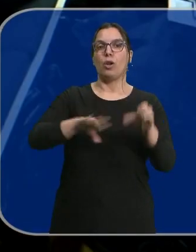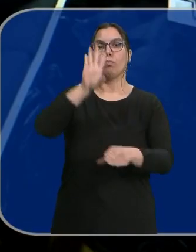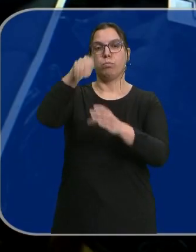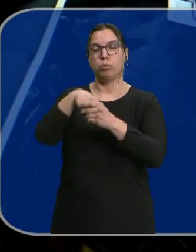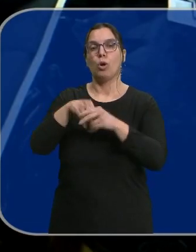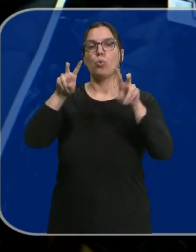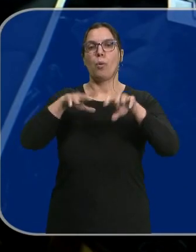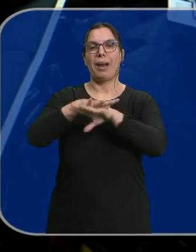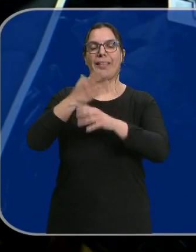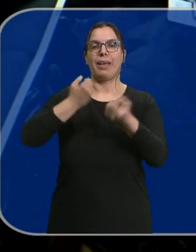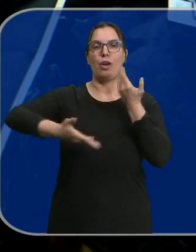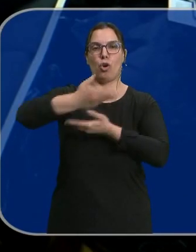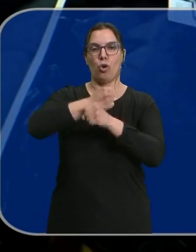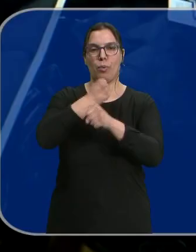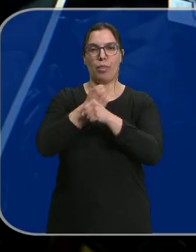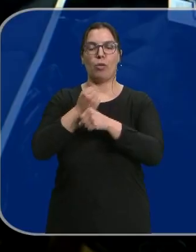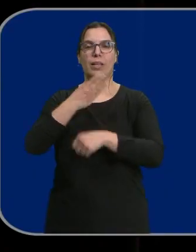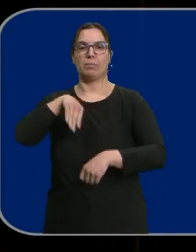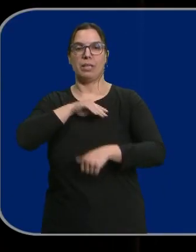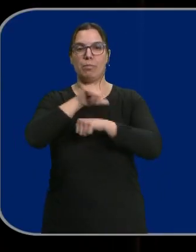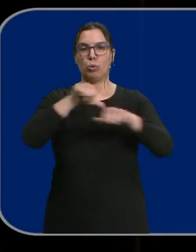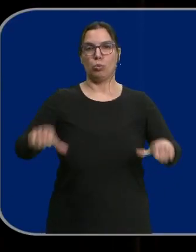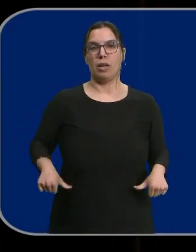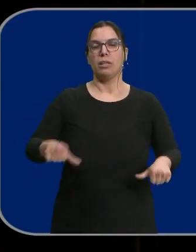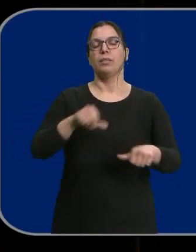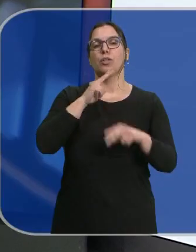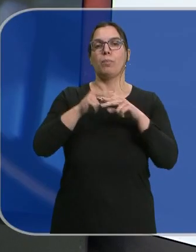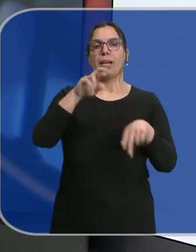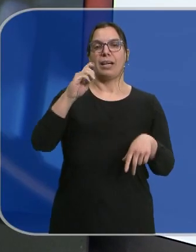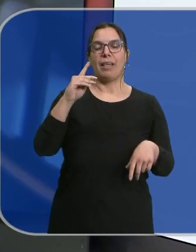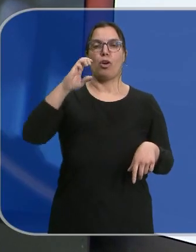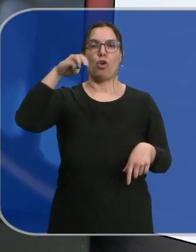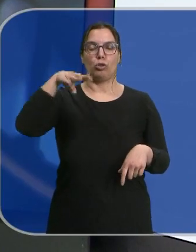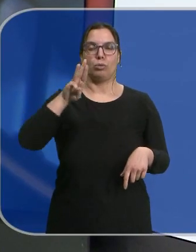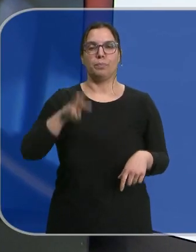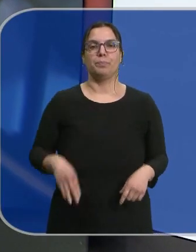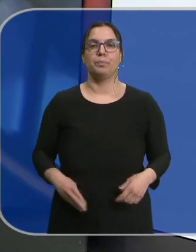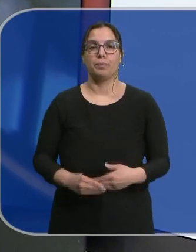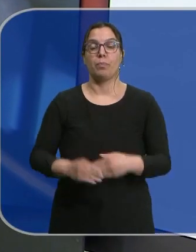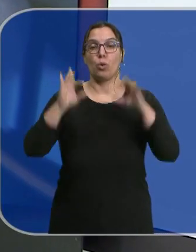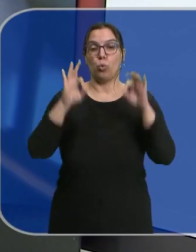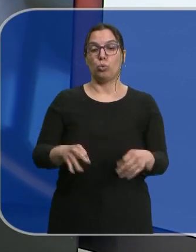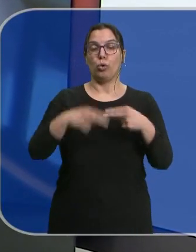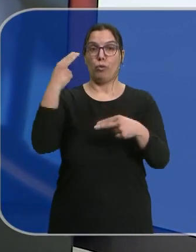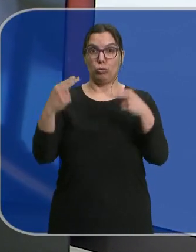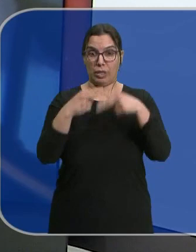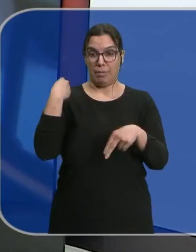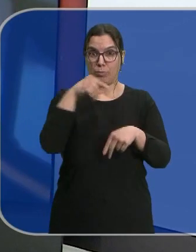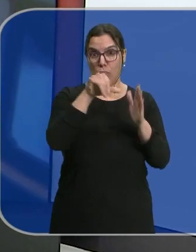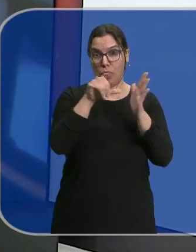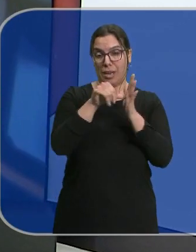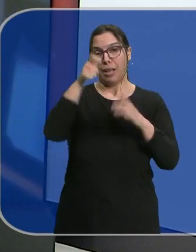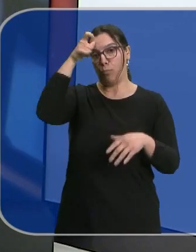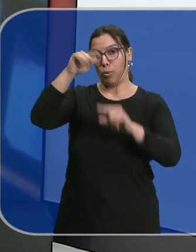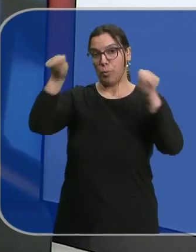León a la nueva red de cooperación entre España y Portugal, RedCot. Justo en la frontera entre Salamanca y Portugal, en Fuentes de Oñoro, la